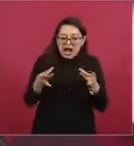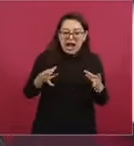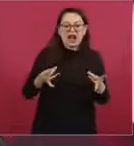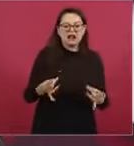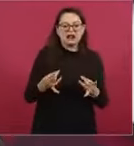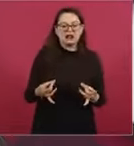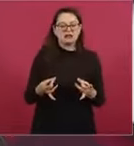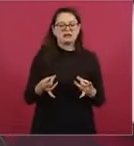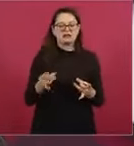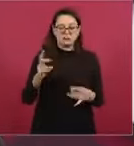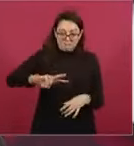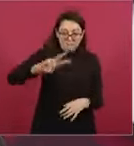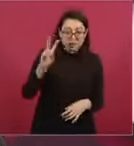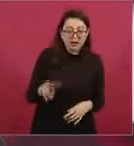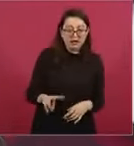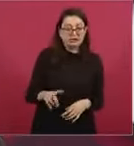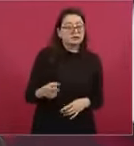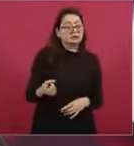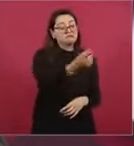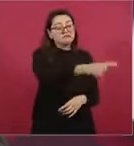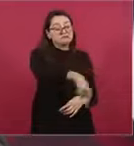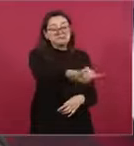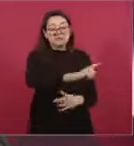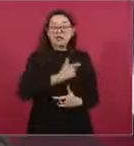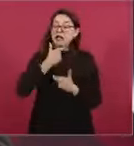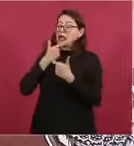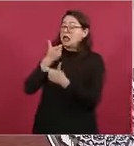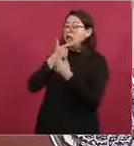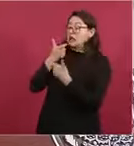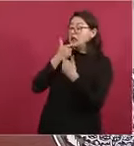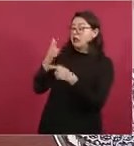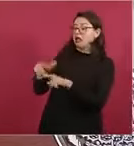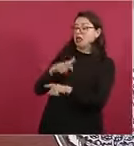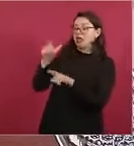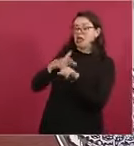se burlen mis adversarios.